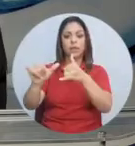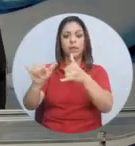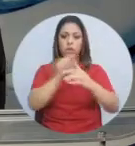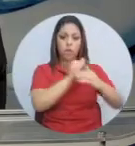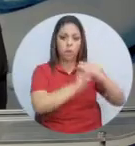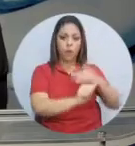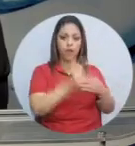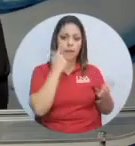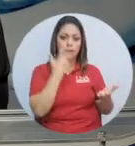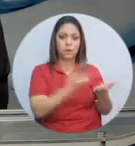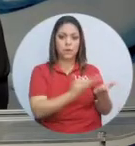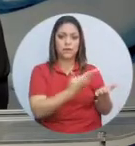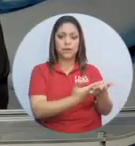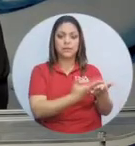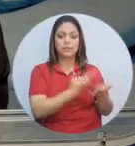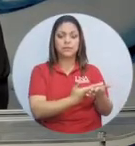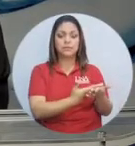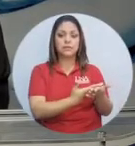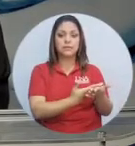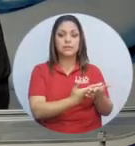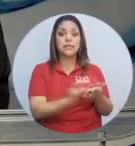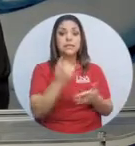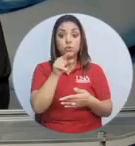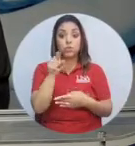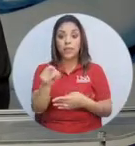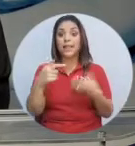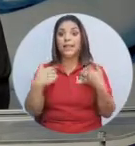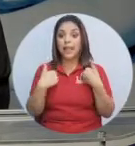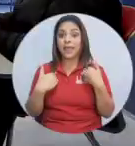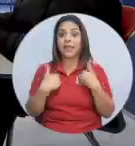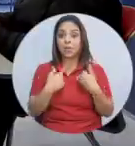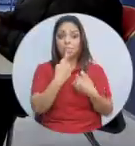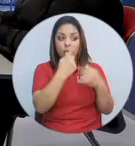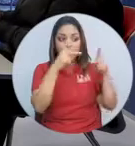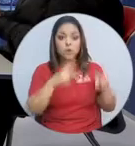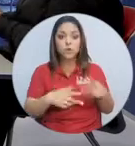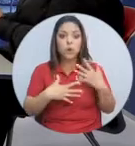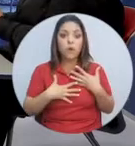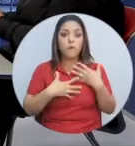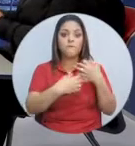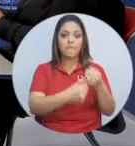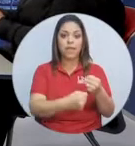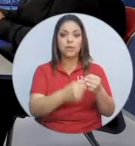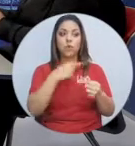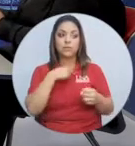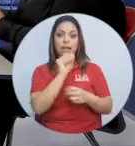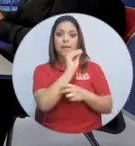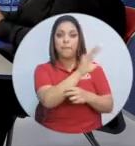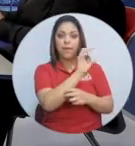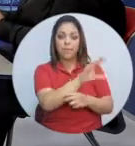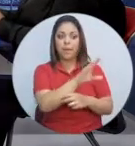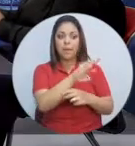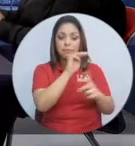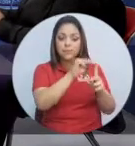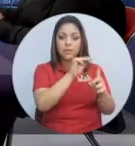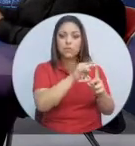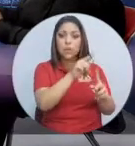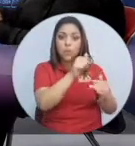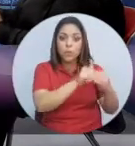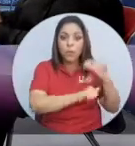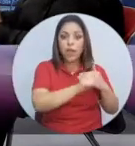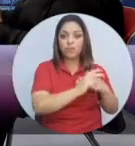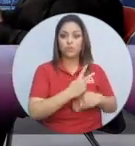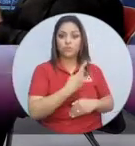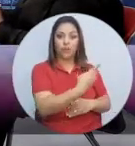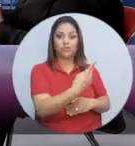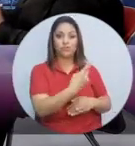pruebas. Si tiene alguna persona que es de confianza, compartir esos mensajes incluso, ¿verdad? Para